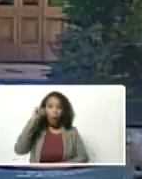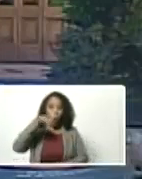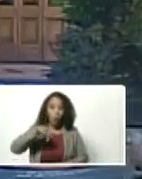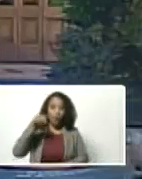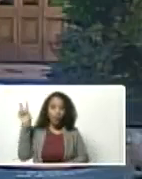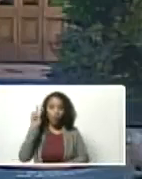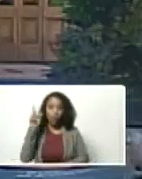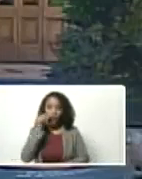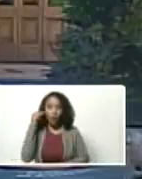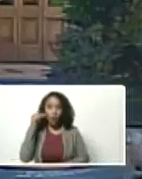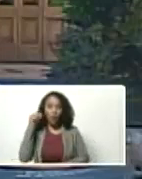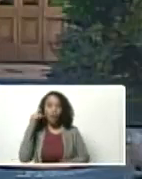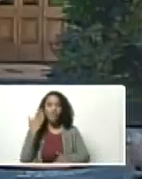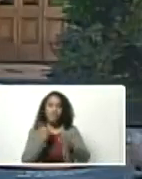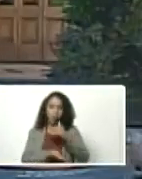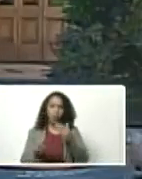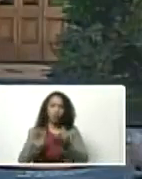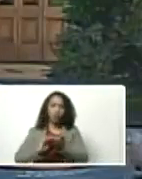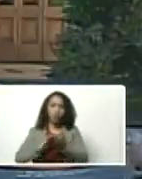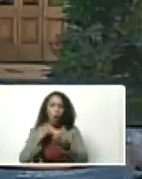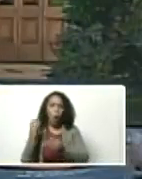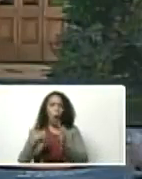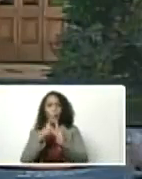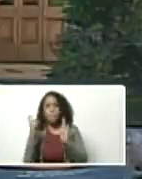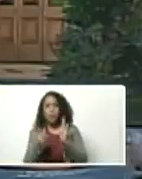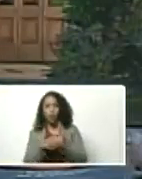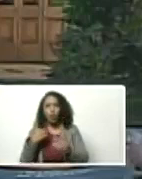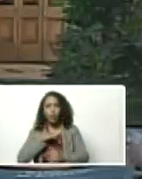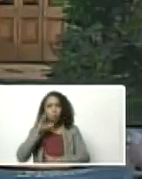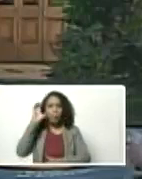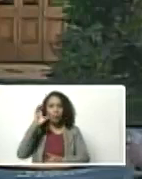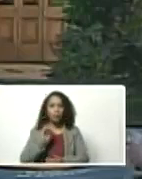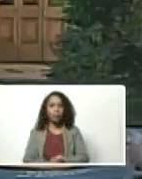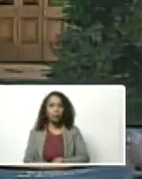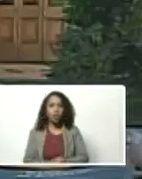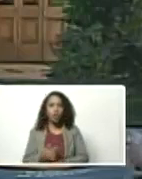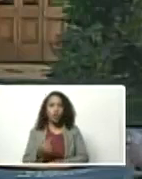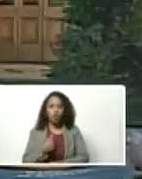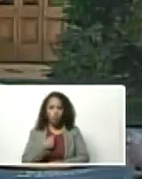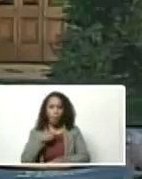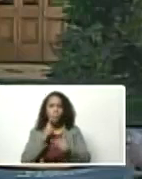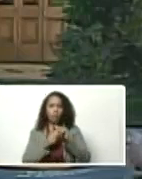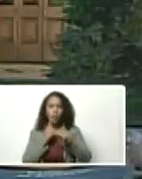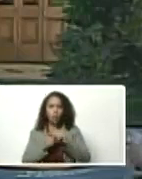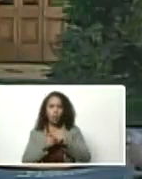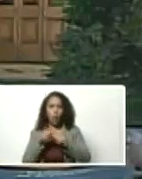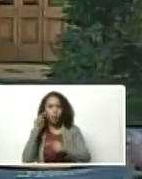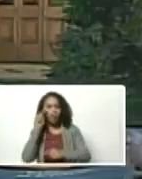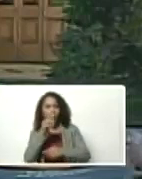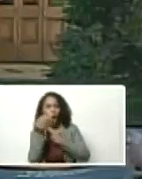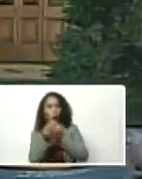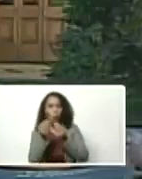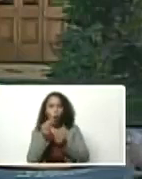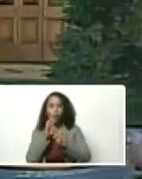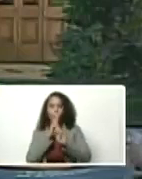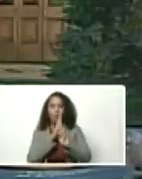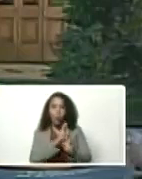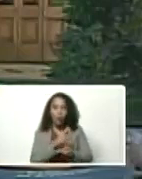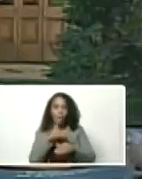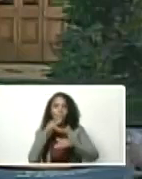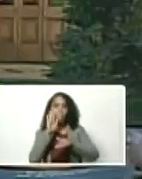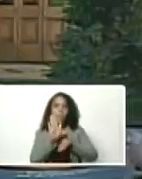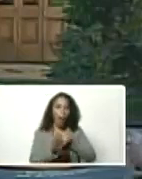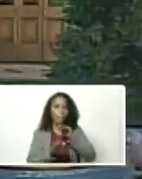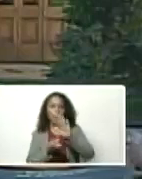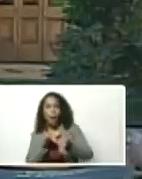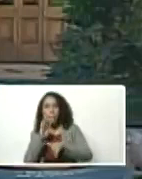venezolanos y venezolanas de que vamos a recuperar completamente nuestra patria. Yo soy muy optimista al ver los resultados paso a paso,